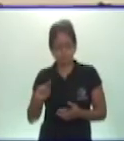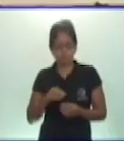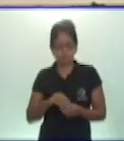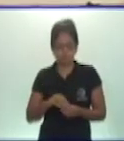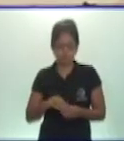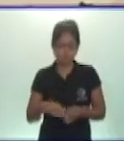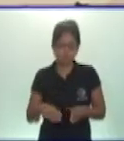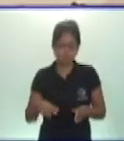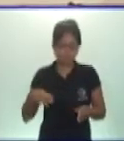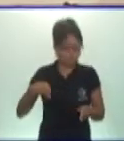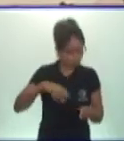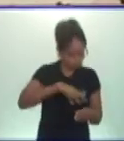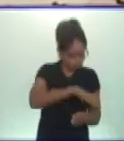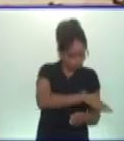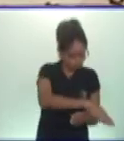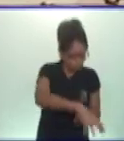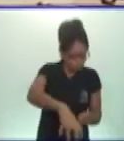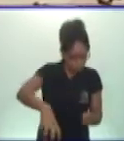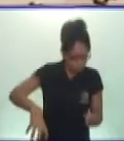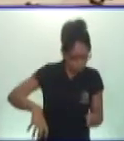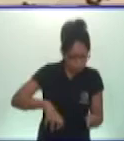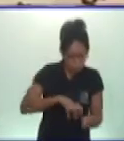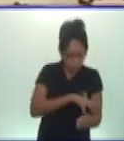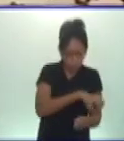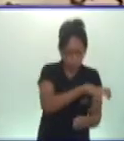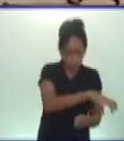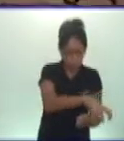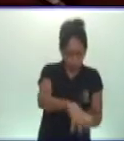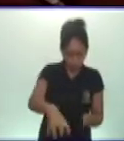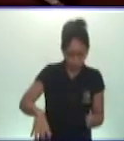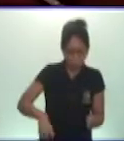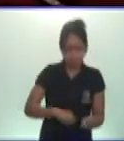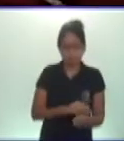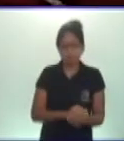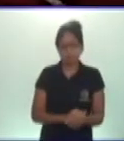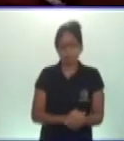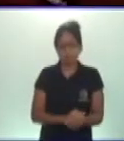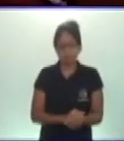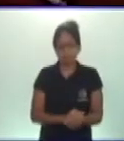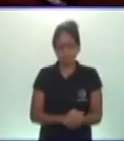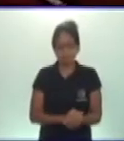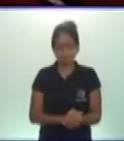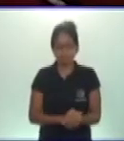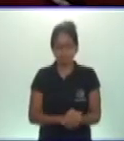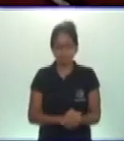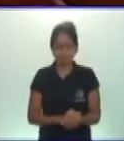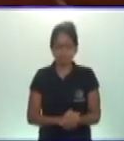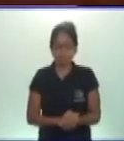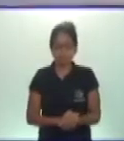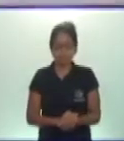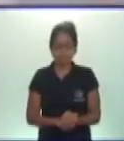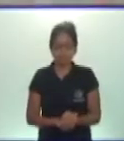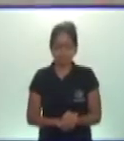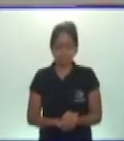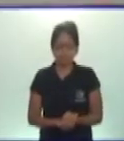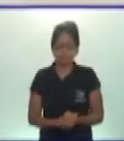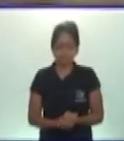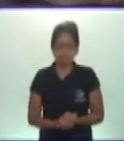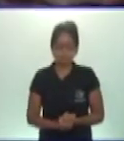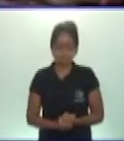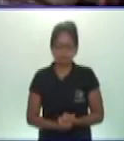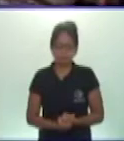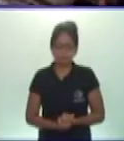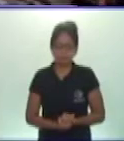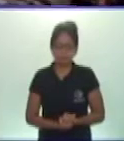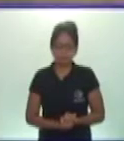alrededores de la bahía de La Habana, que es el sitio al que le estamos dedicando las consideraciones de hoy.